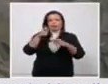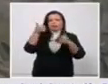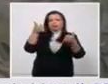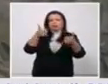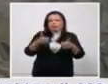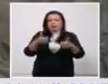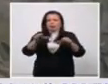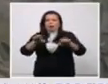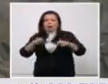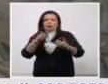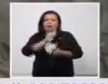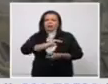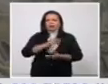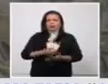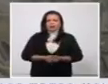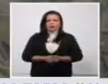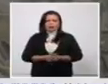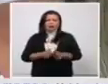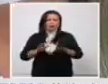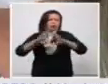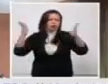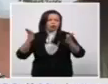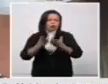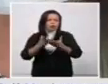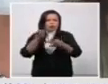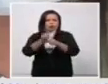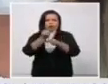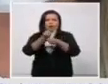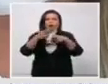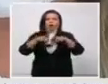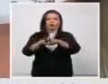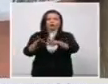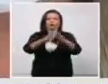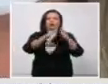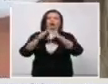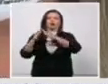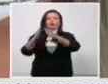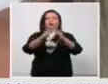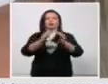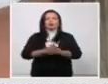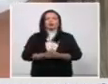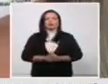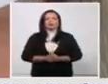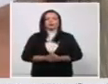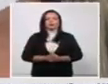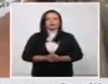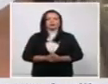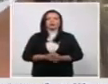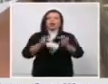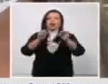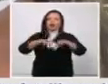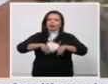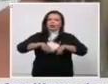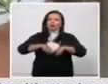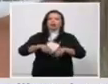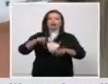que se ha estado haciendo en la comunidad. En Las Tunas se han adelantado medidas de otras fases que se aplican a la nueva normalidad. ¿De cuáles podemos